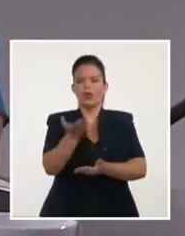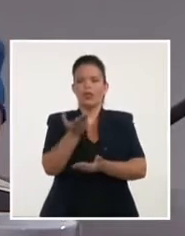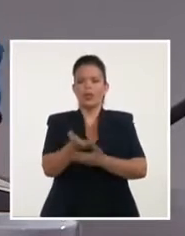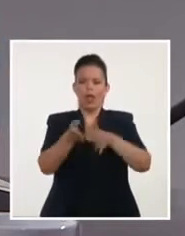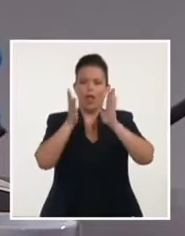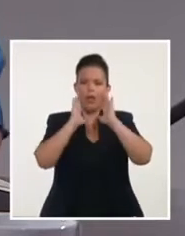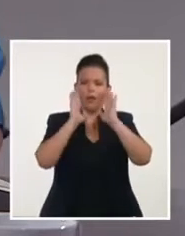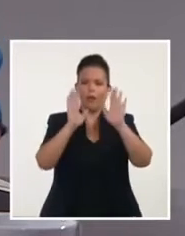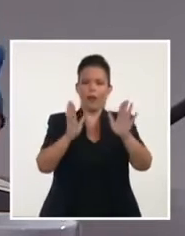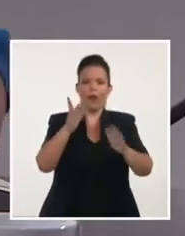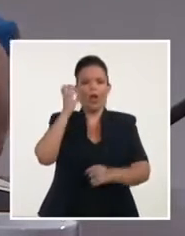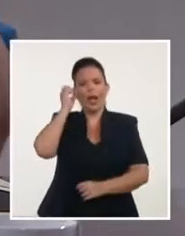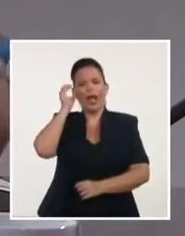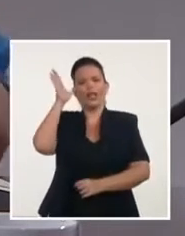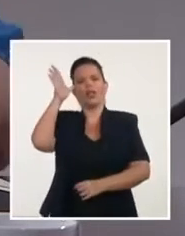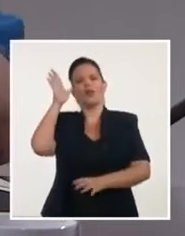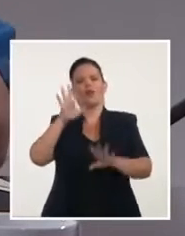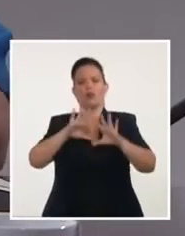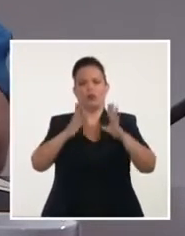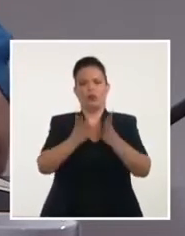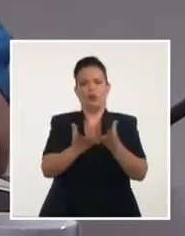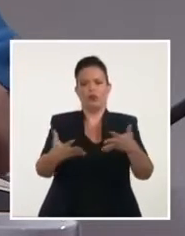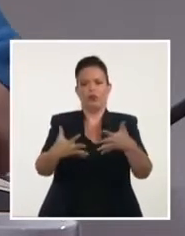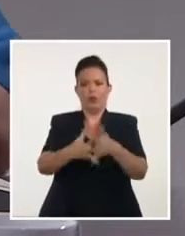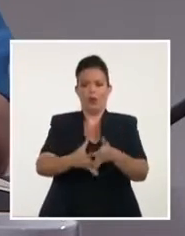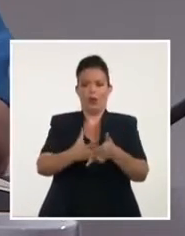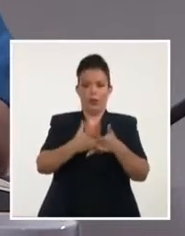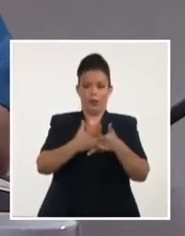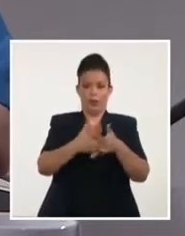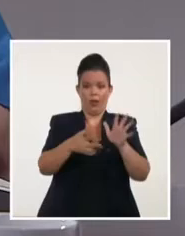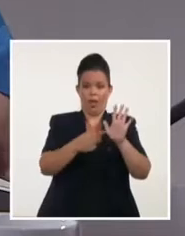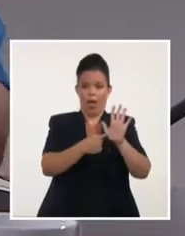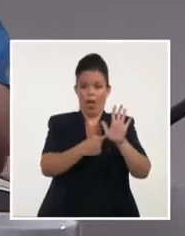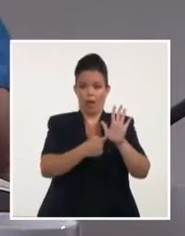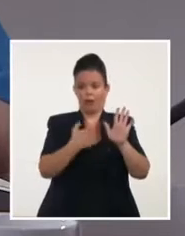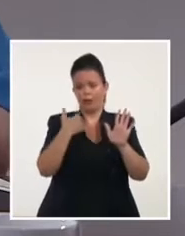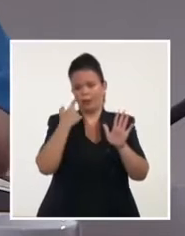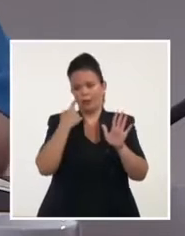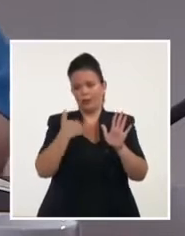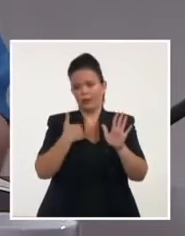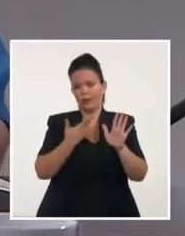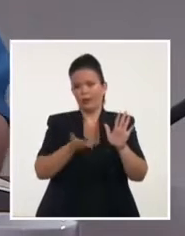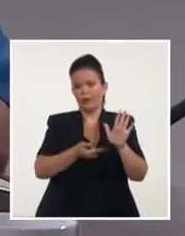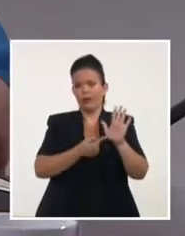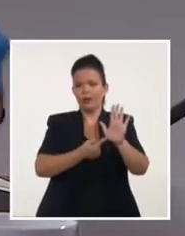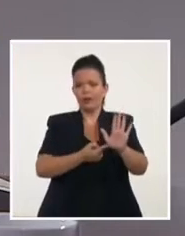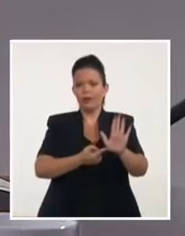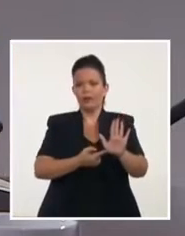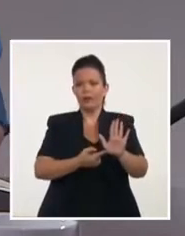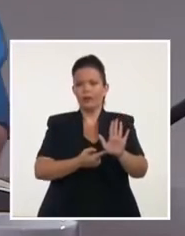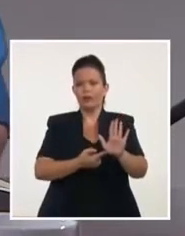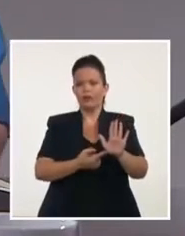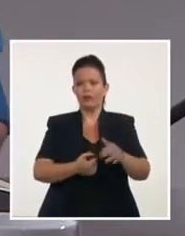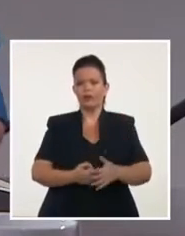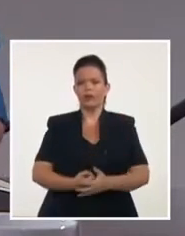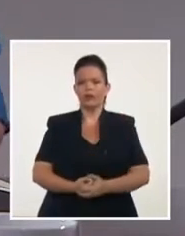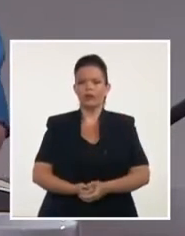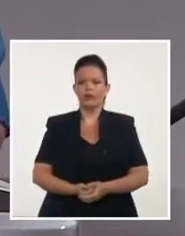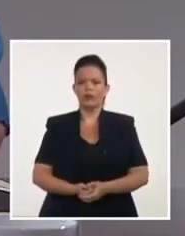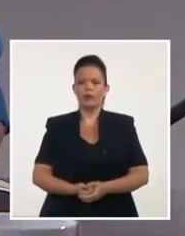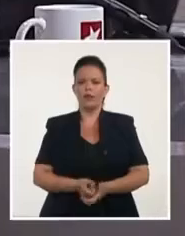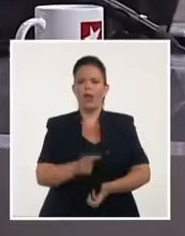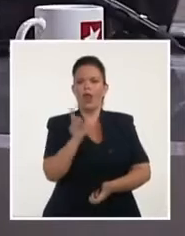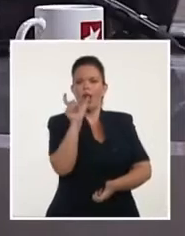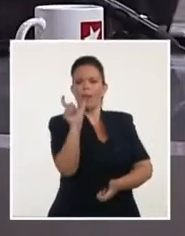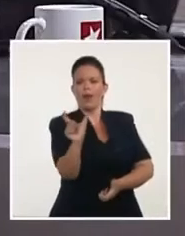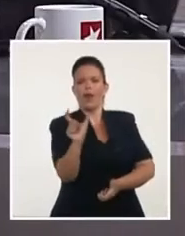fuentes. Ahí estamos viendo cómo está de alguna manera interpretada esta voz coral, y la palabra creativo no es